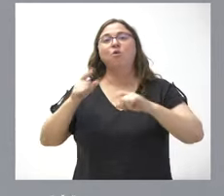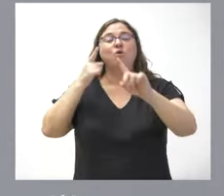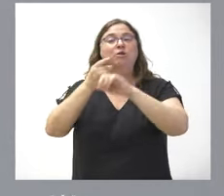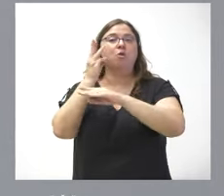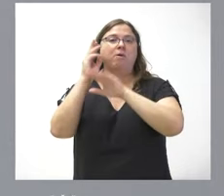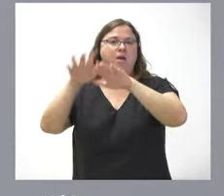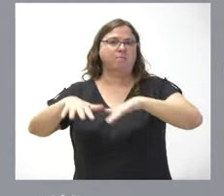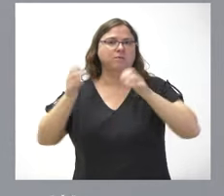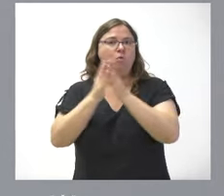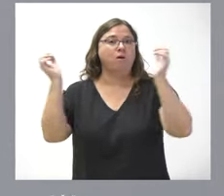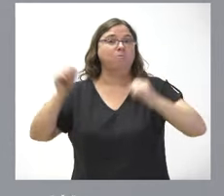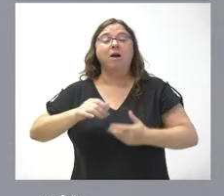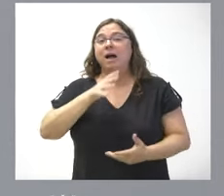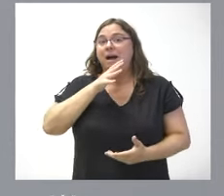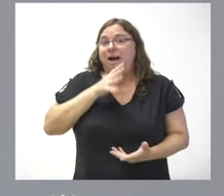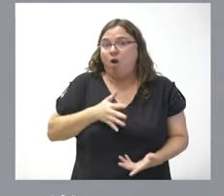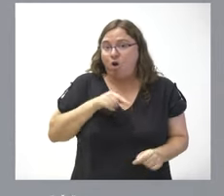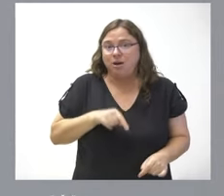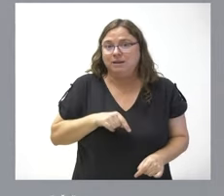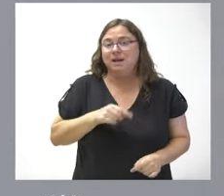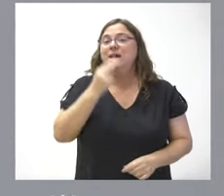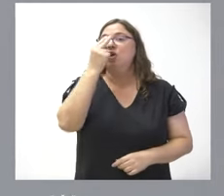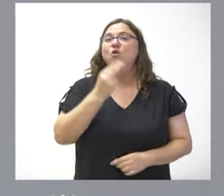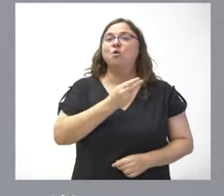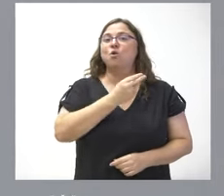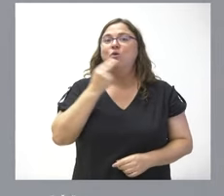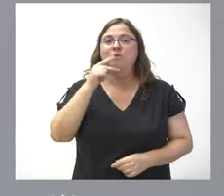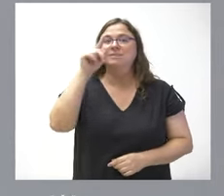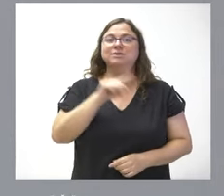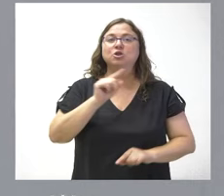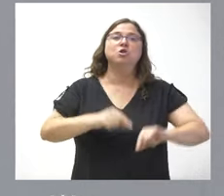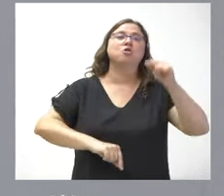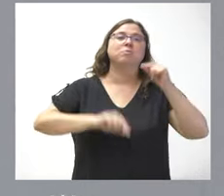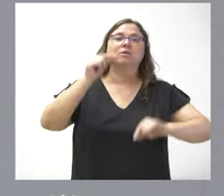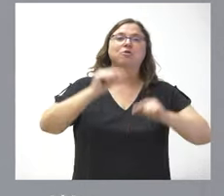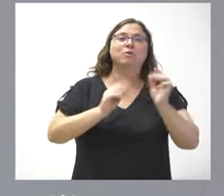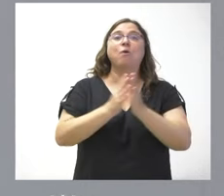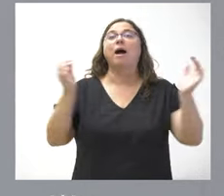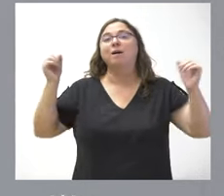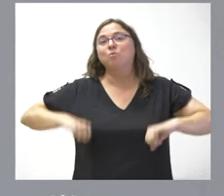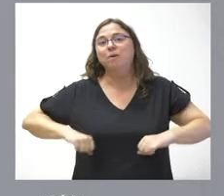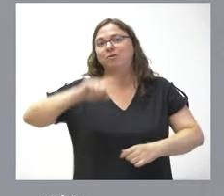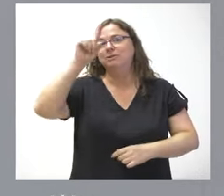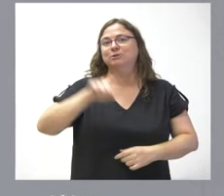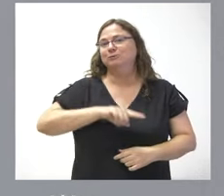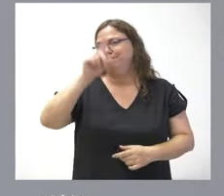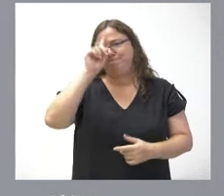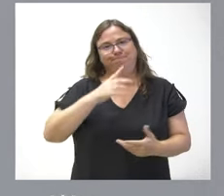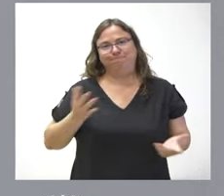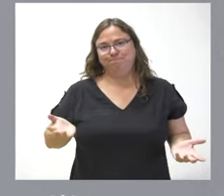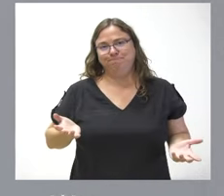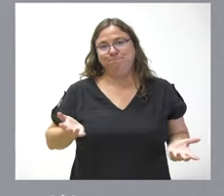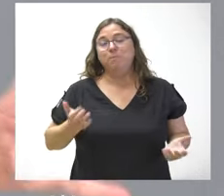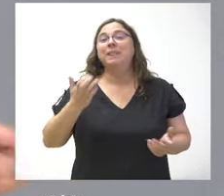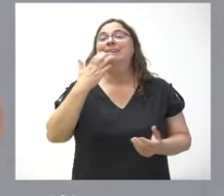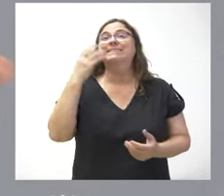a día de hoy no le puedo confirmar que el presupuesto vaya a ser aprobado por que si la